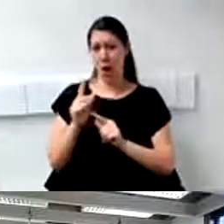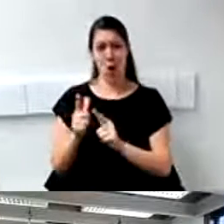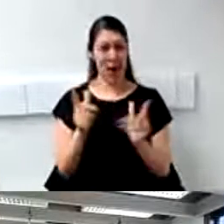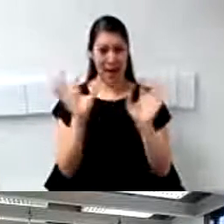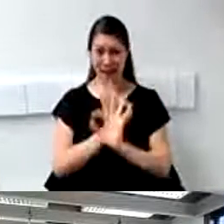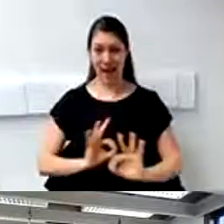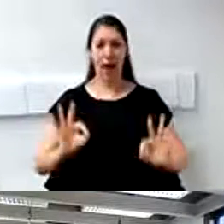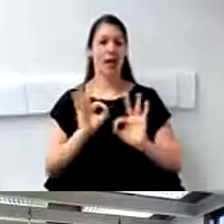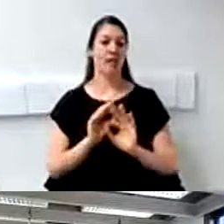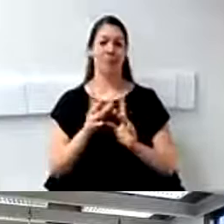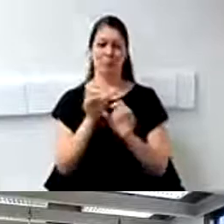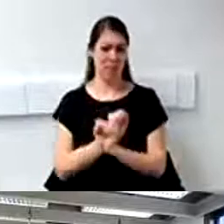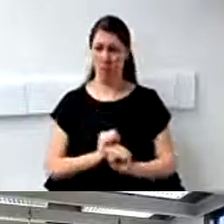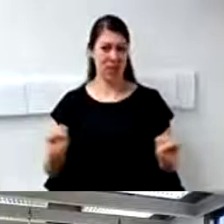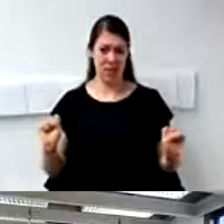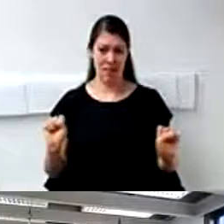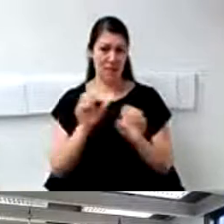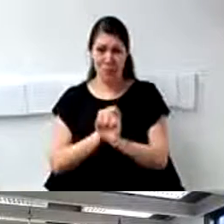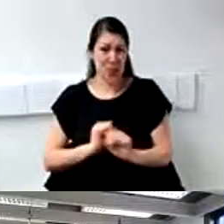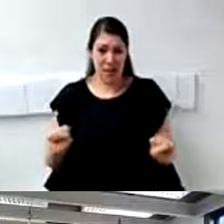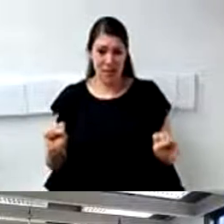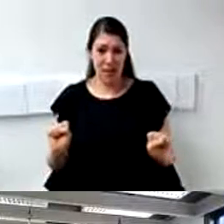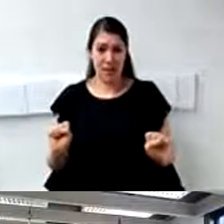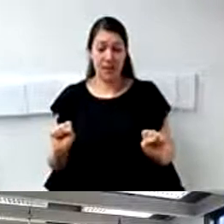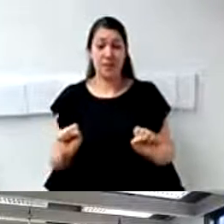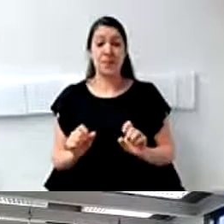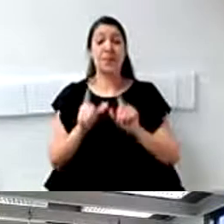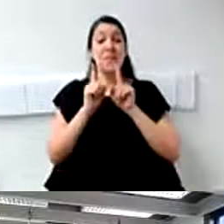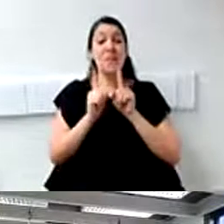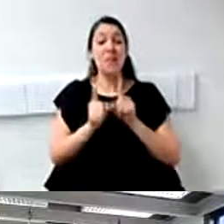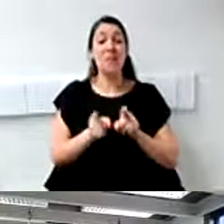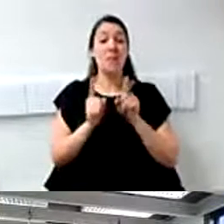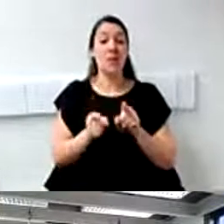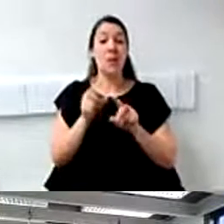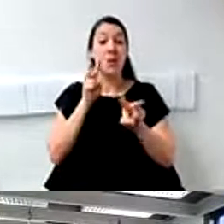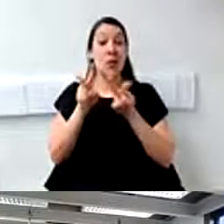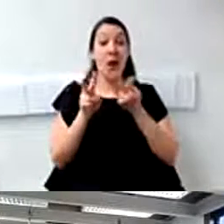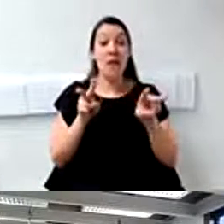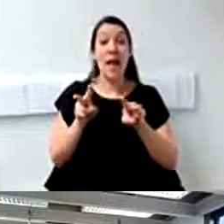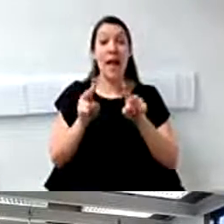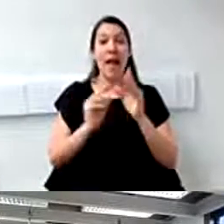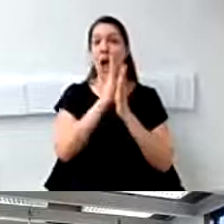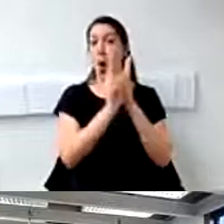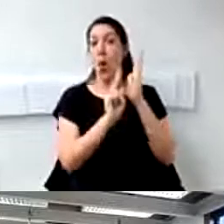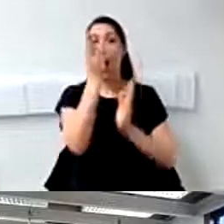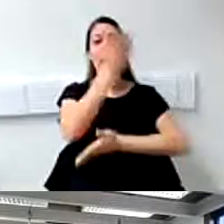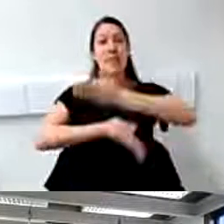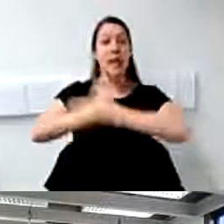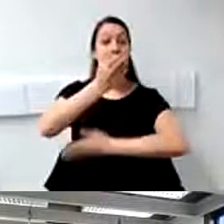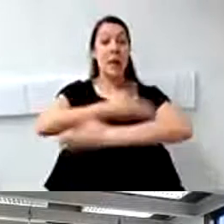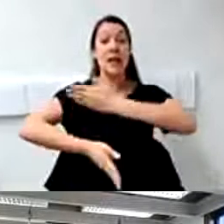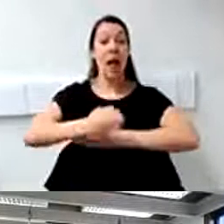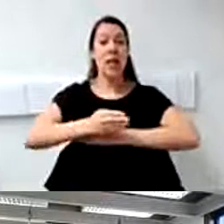No, es imposible. Si uno mira las cifras de discapacidad en el país, en algún lado están